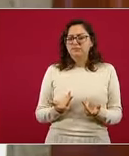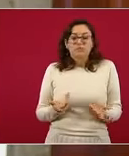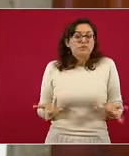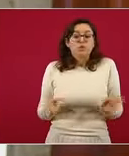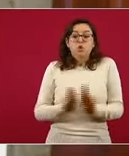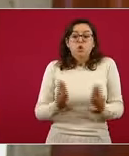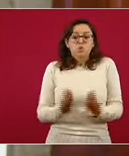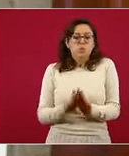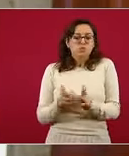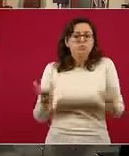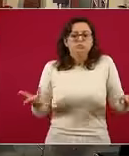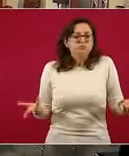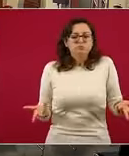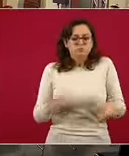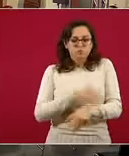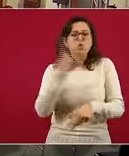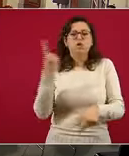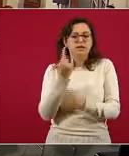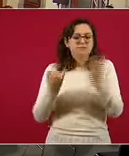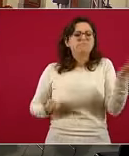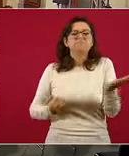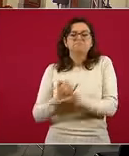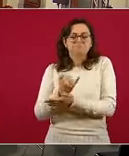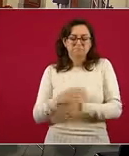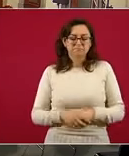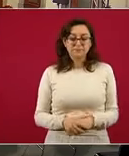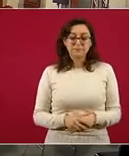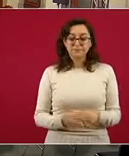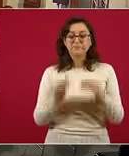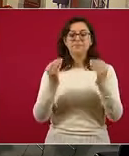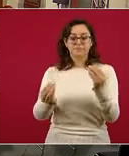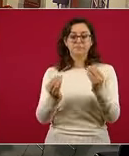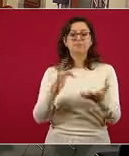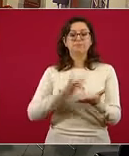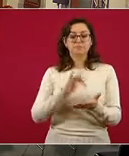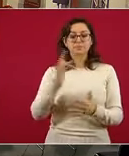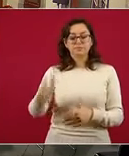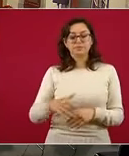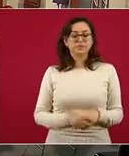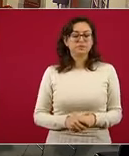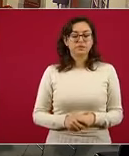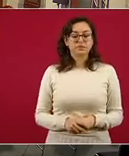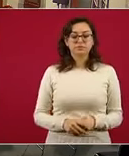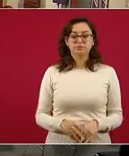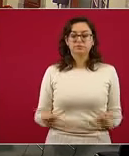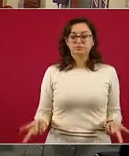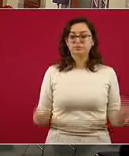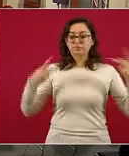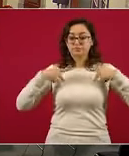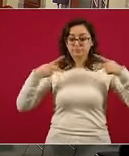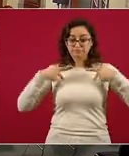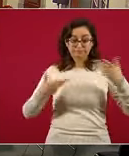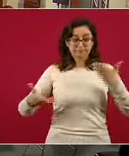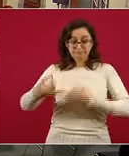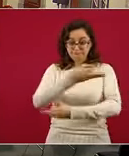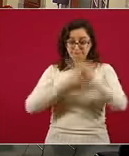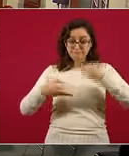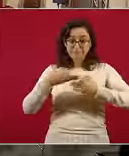qué? Muchas gracias por su pregunta. En general, le recomiendo a todas las comunicadoras y